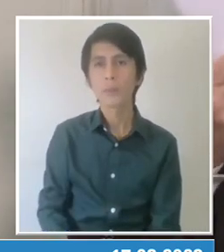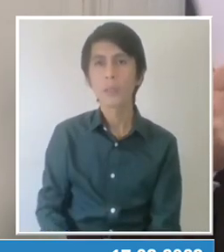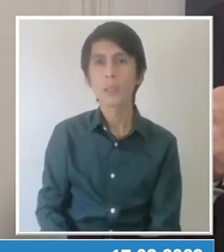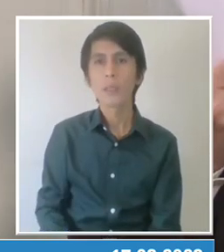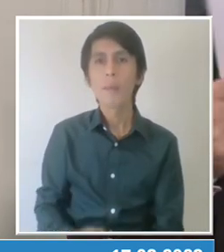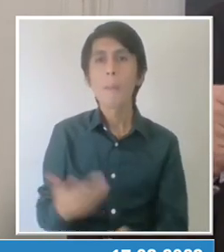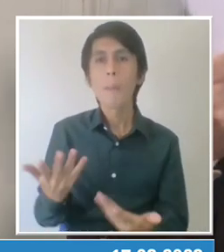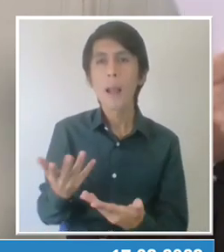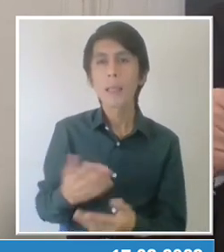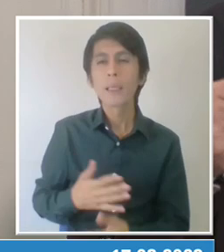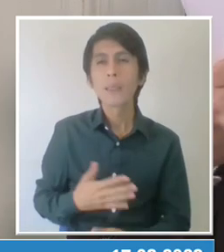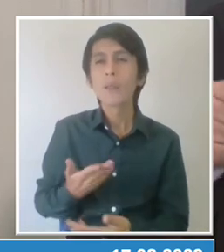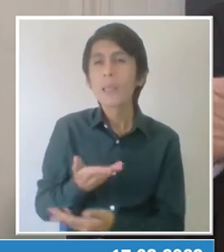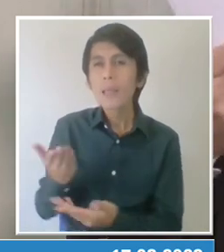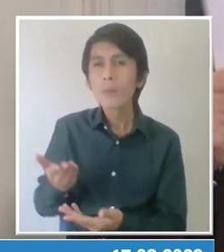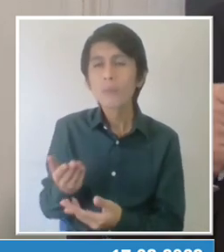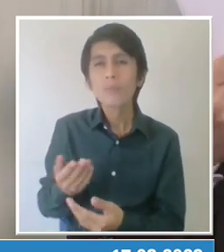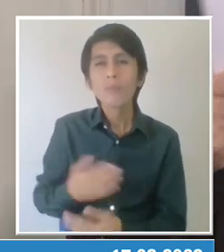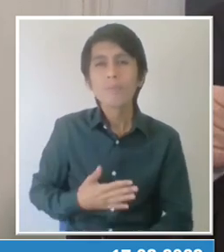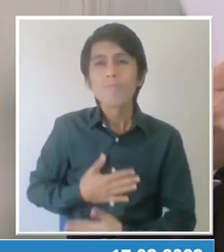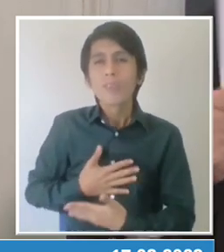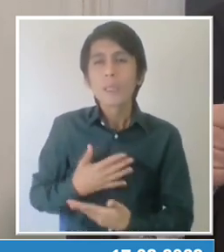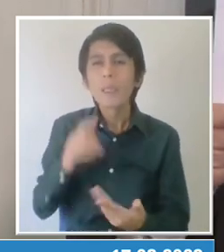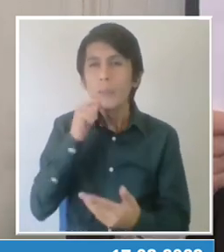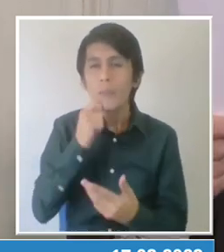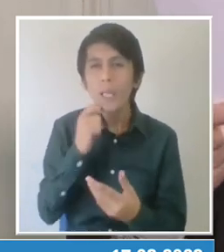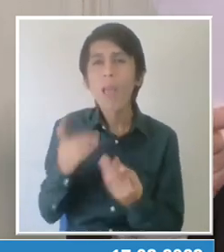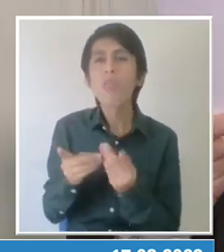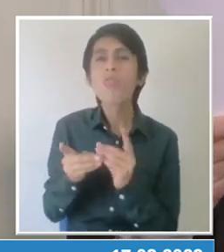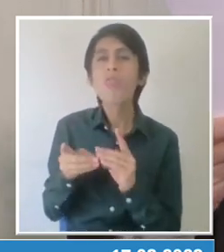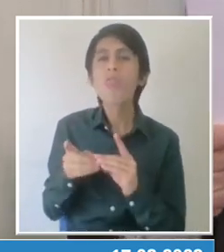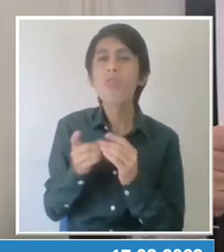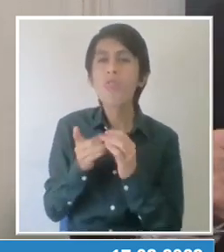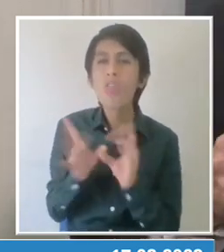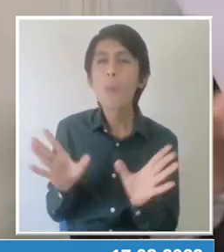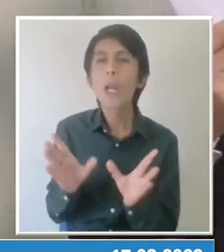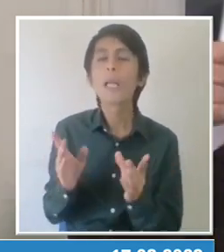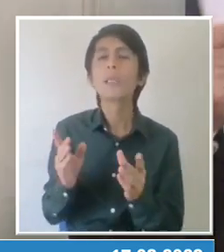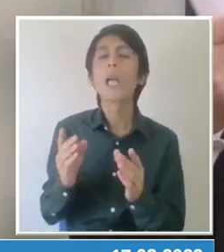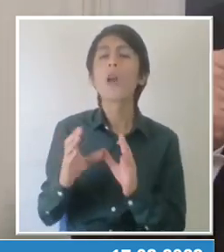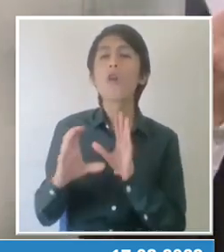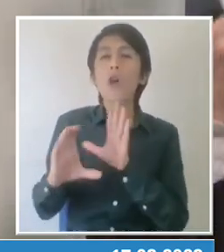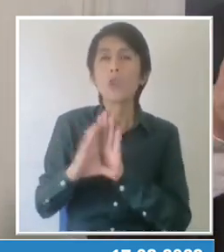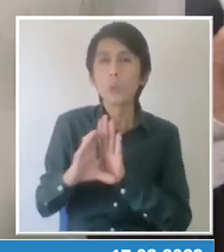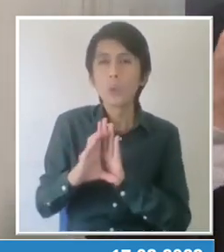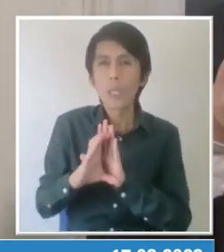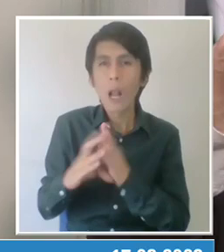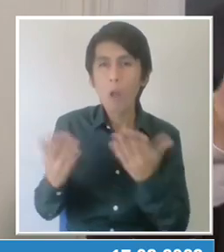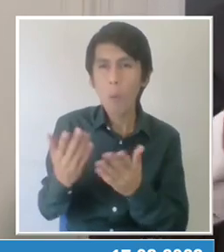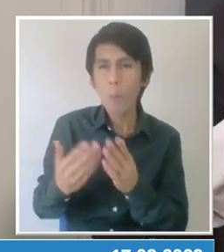democracia constitucional, particularmente vivida en el antiguo Congreso Nacional.